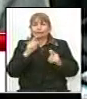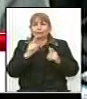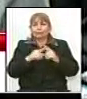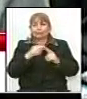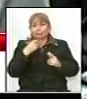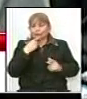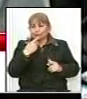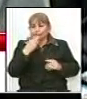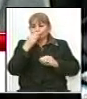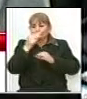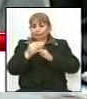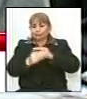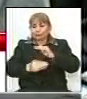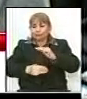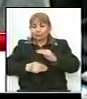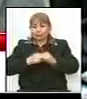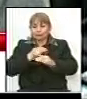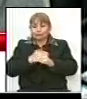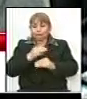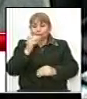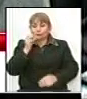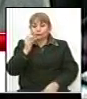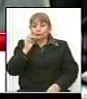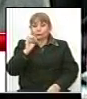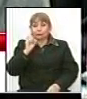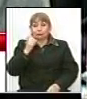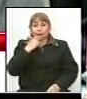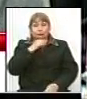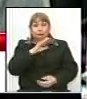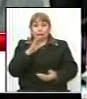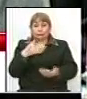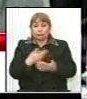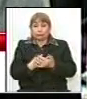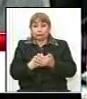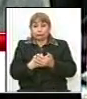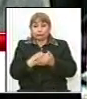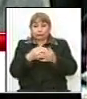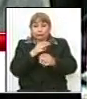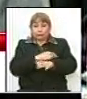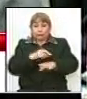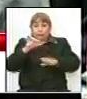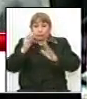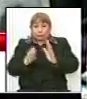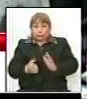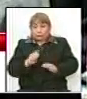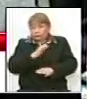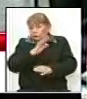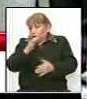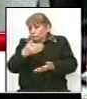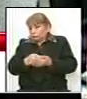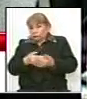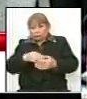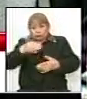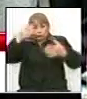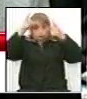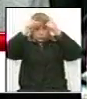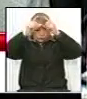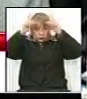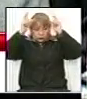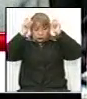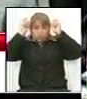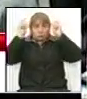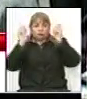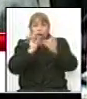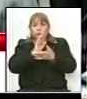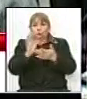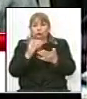tema mundial, la OMS dijo de que todos los profesionales de la salud, en pregrado todos, ¿no? Médicos, enfermeras,